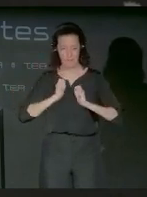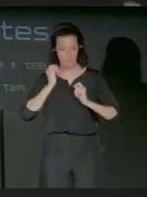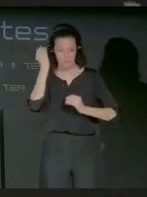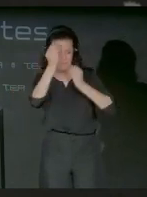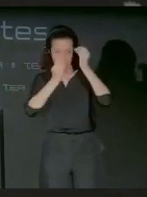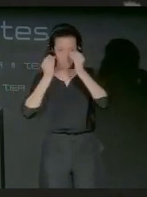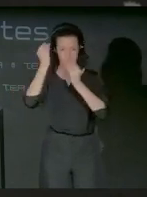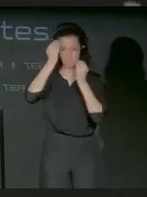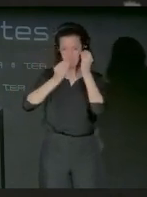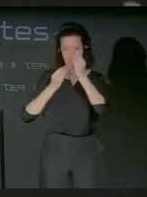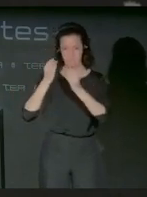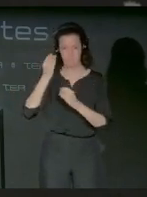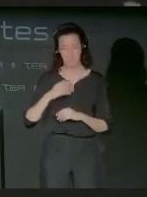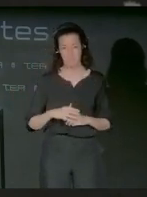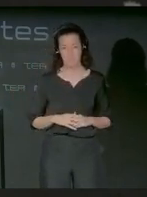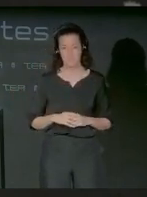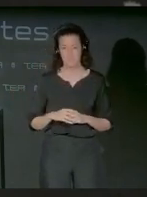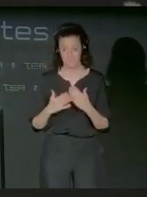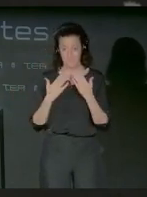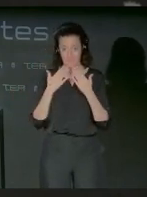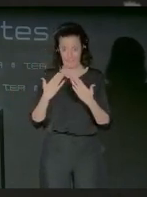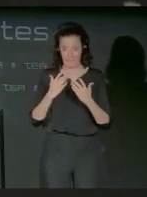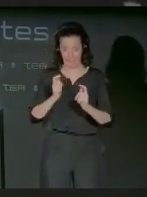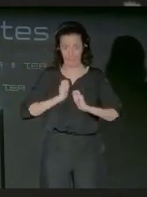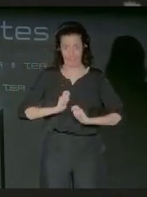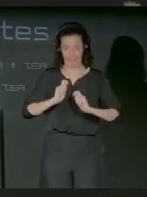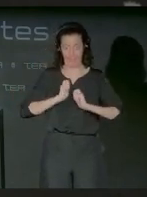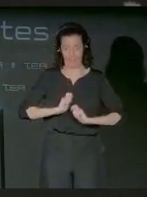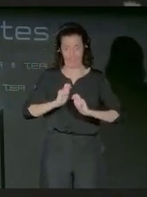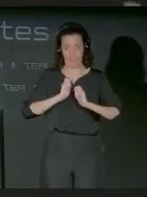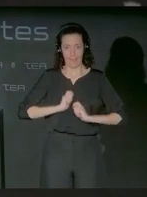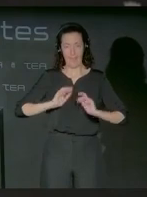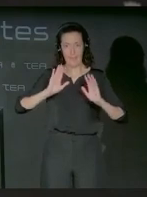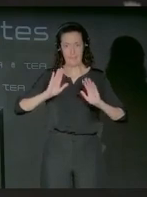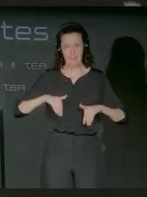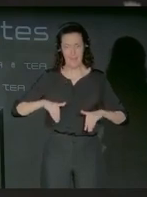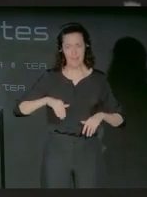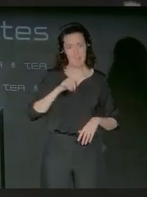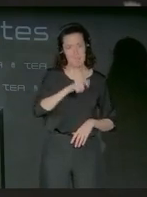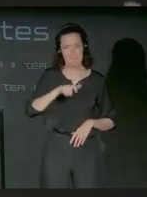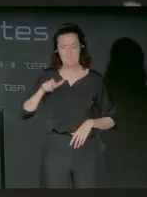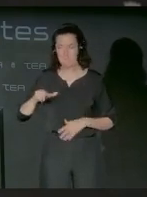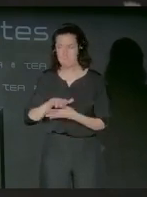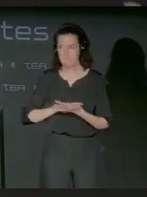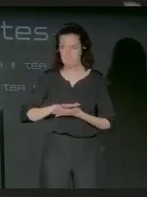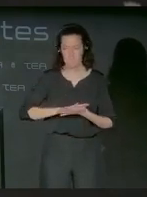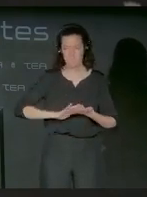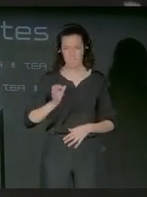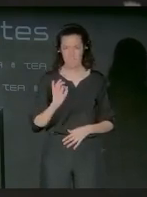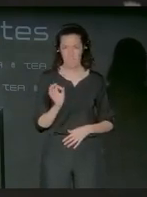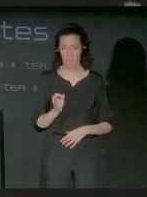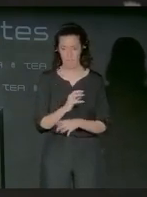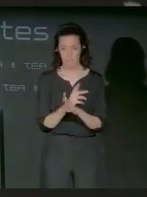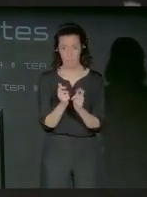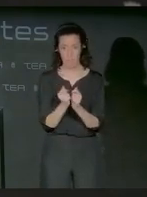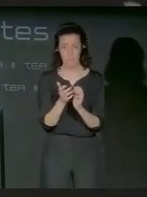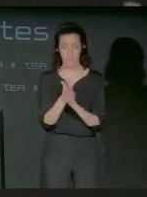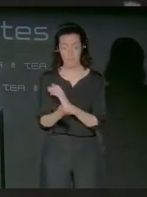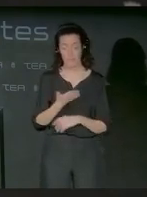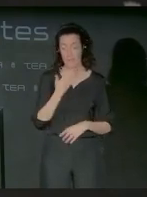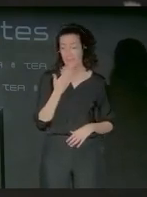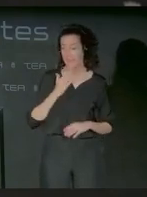reflexionar todo esto ha facilitado que exista un consenso que defienda que los videojuegos no son un mero entretenimiento son